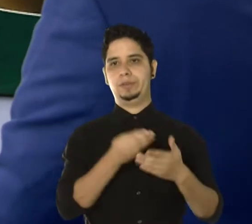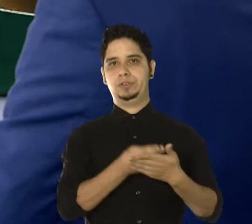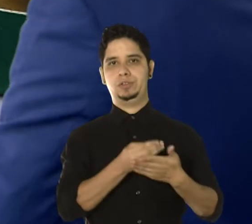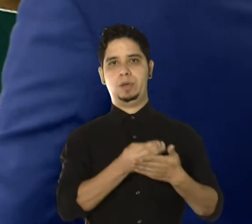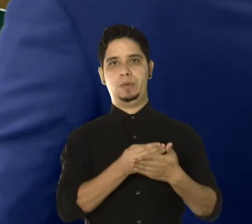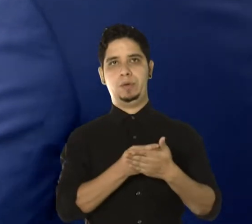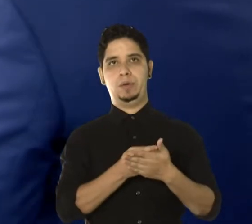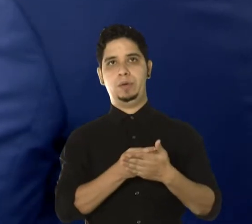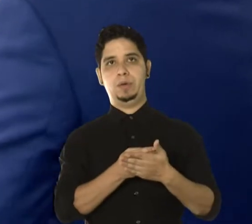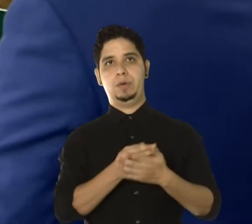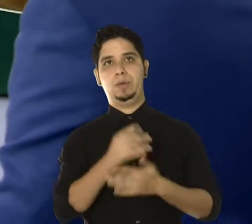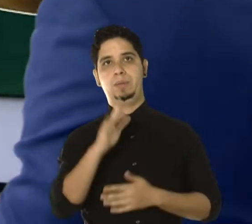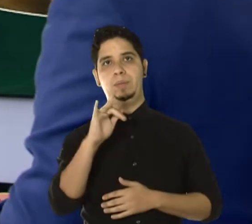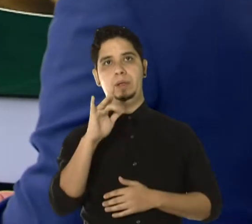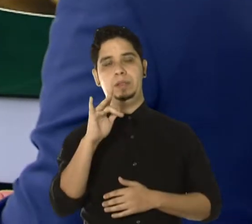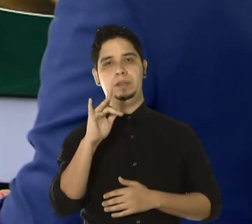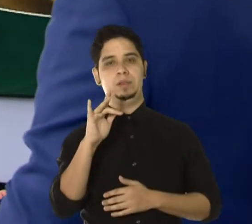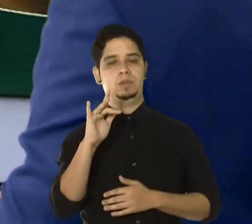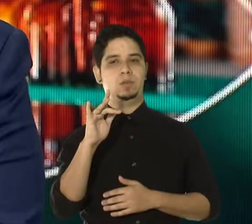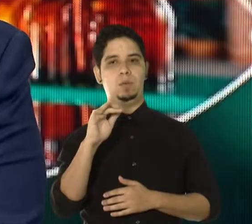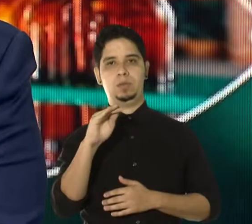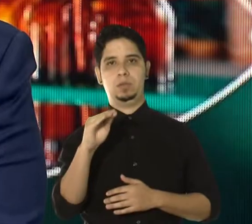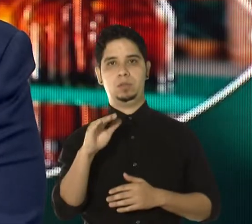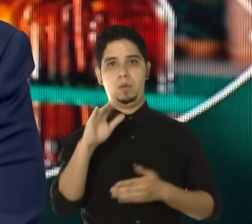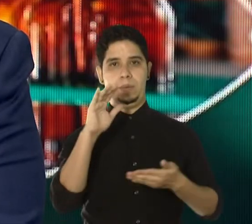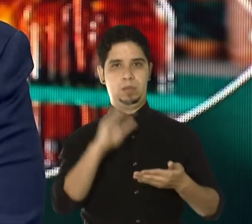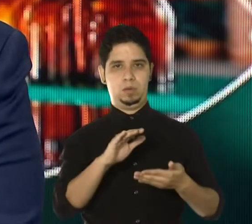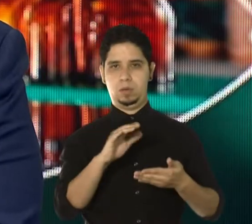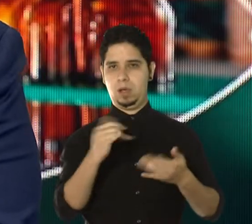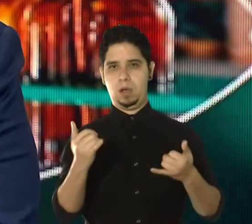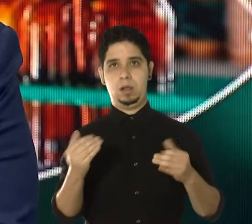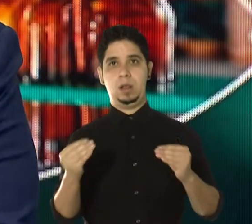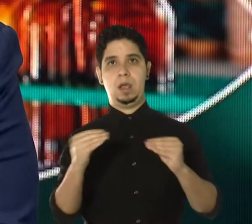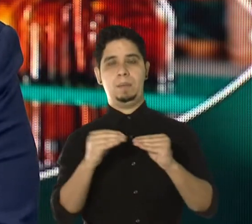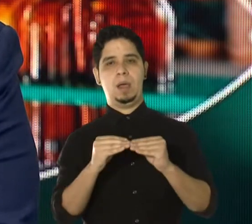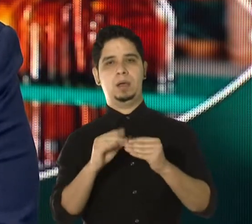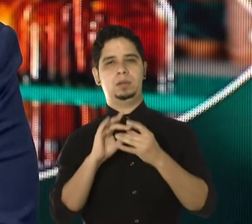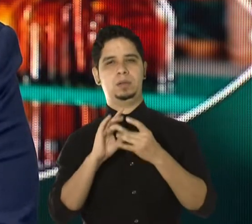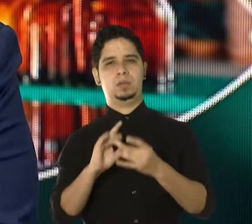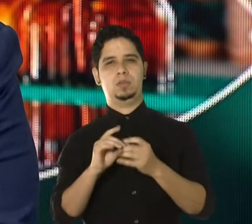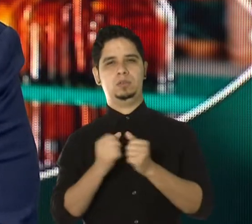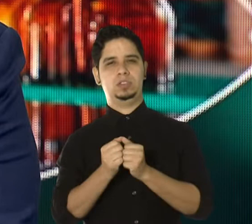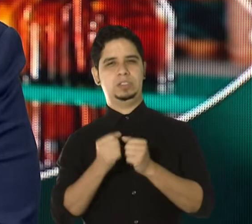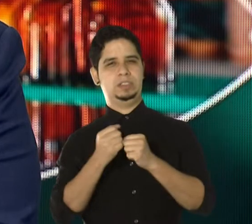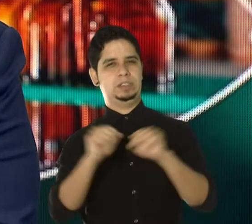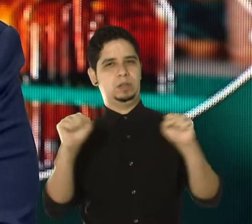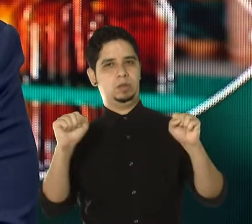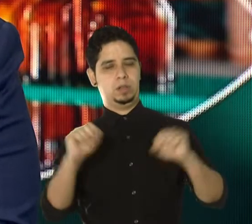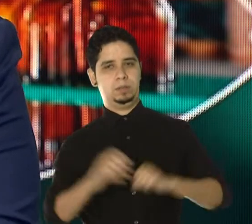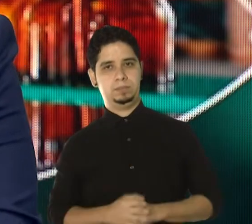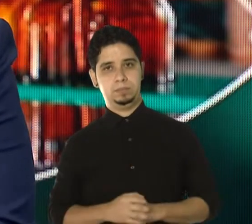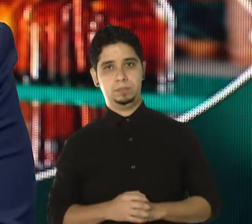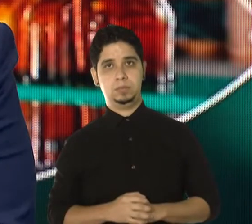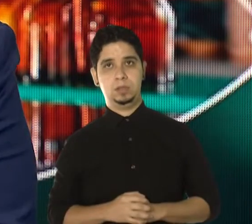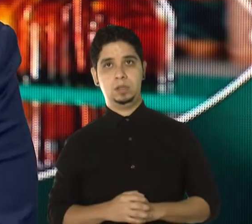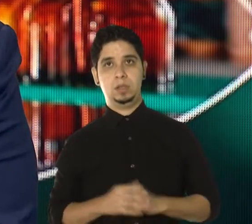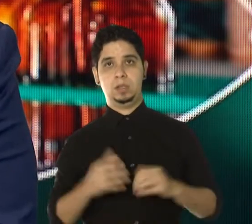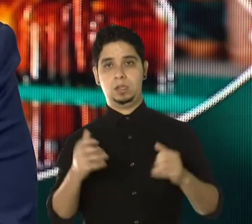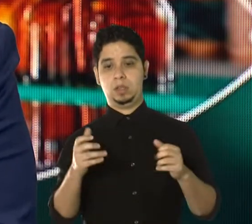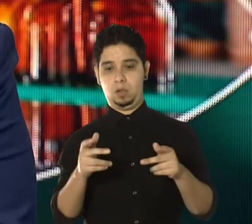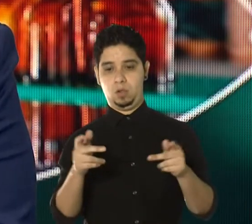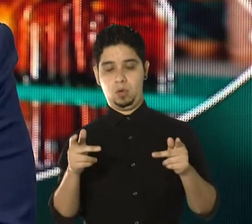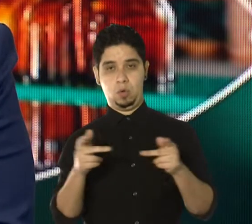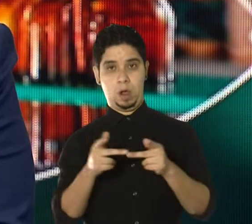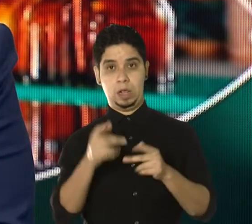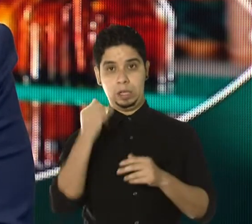valer 25% menos a los 6 meses, a un tema de seguridad. Yo quiero estar en un sitio donde Dios no lo quiera, nos